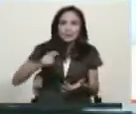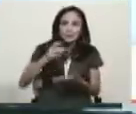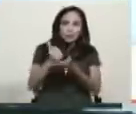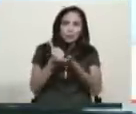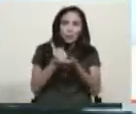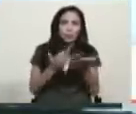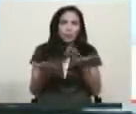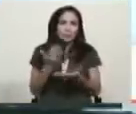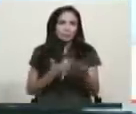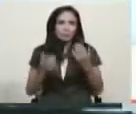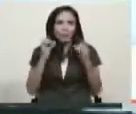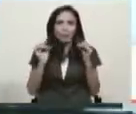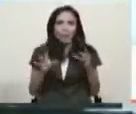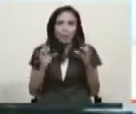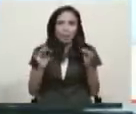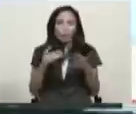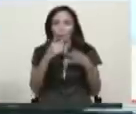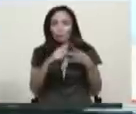dolor,